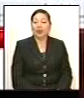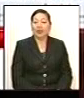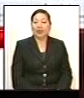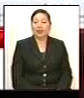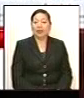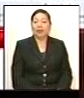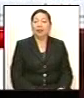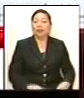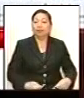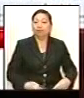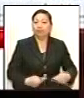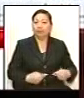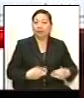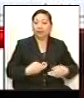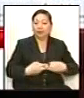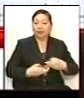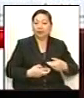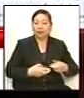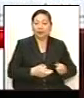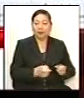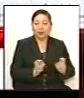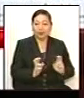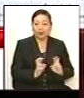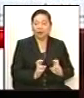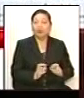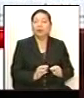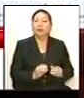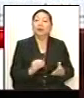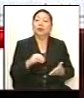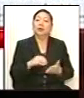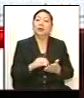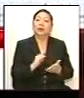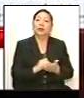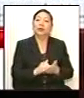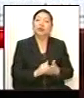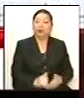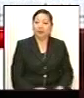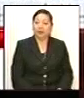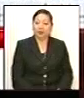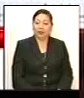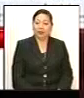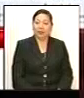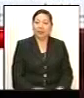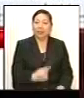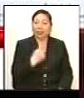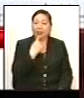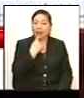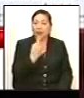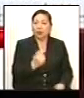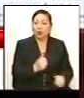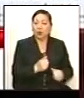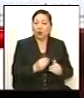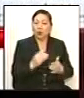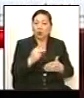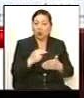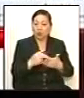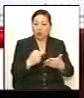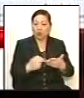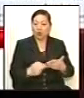de competencia en el proceso de promoción conforme a las condiciones y requisitos que establece el reglamento de la norma